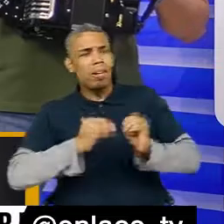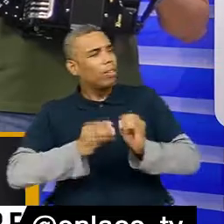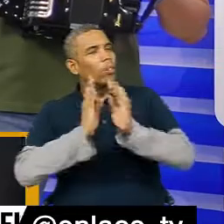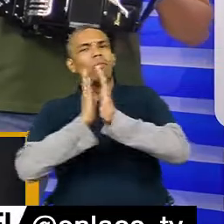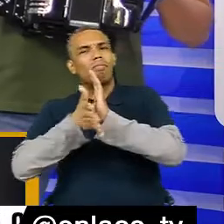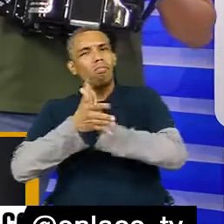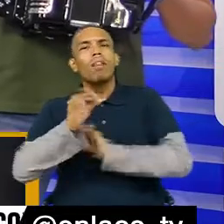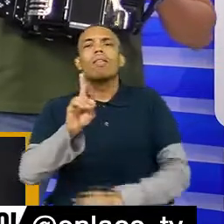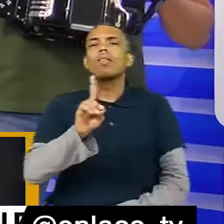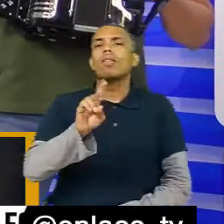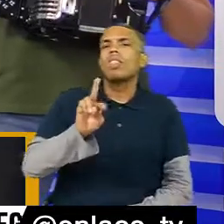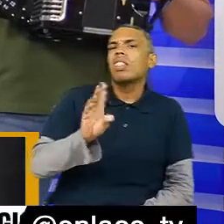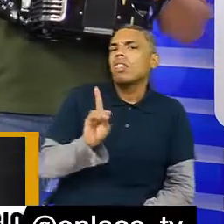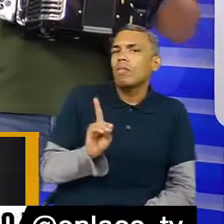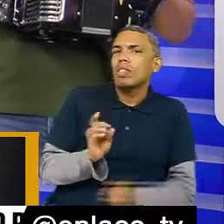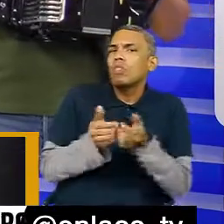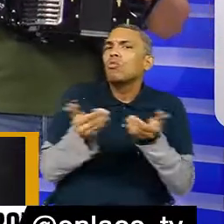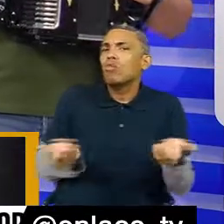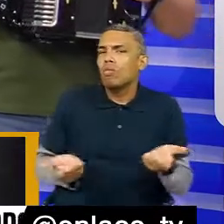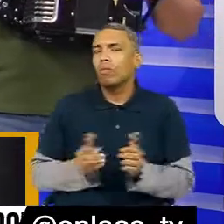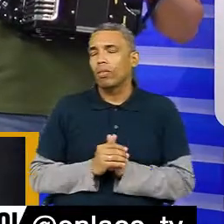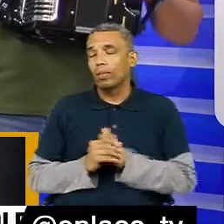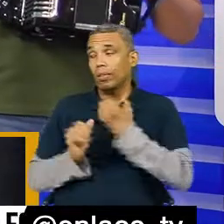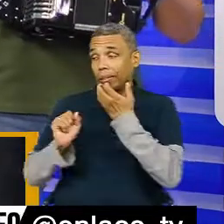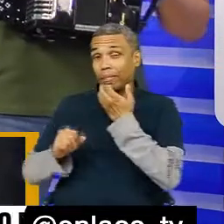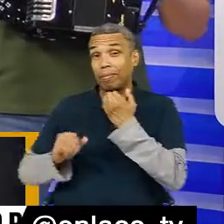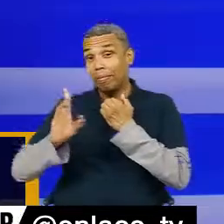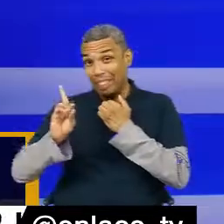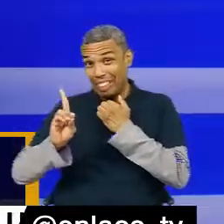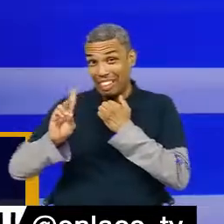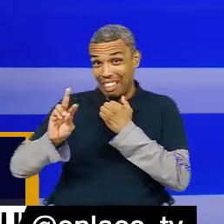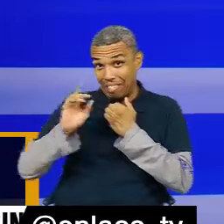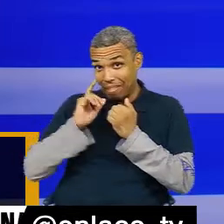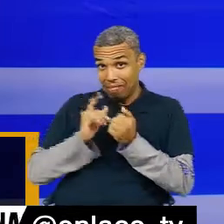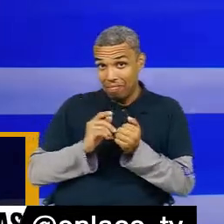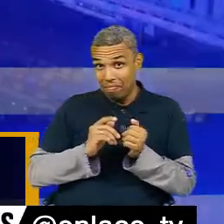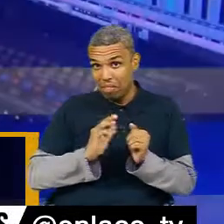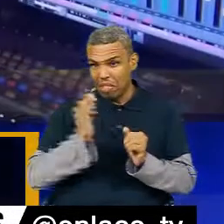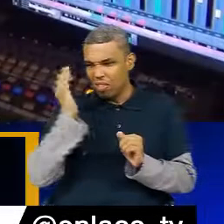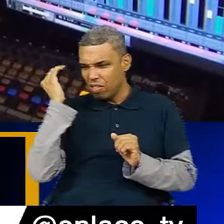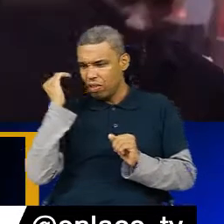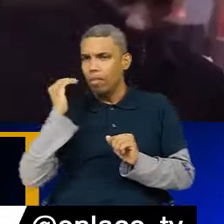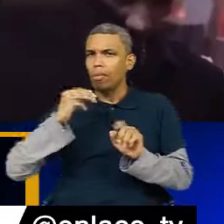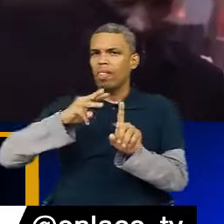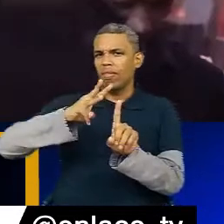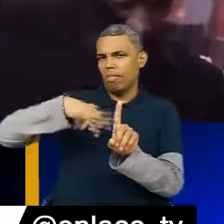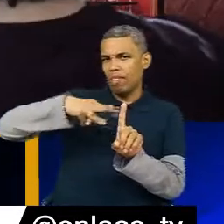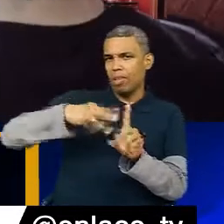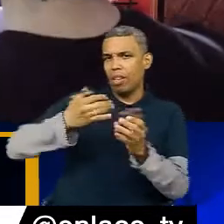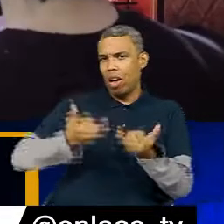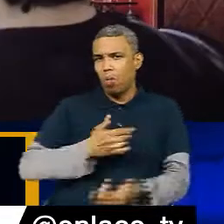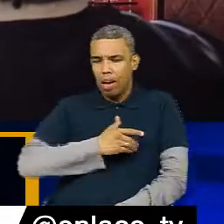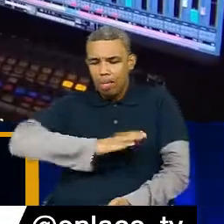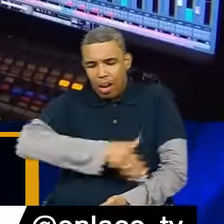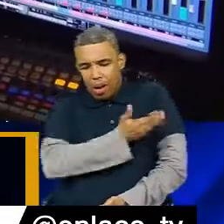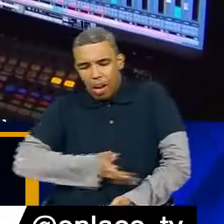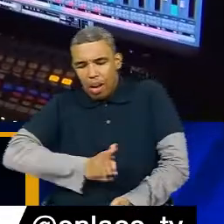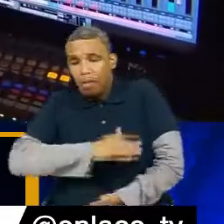sencillo. Bueno, Amor Bendito es nuestro nuevo sencillo musical, canción que lanzamos hace unos 3 meses al mercado, una canción que está sonando muy bien en toda